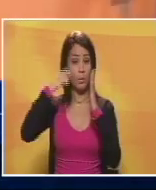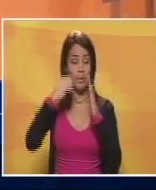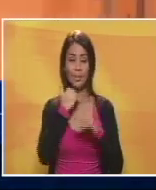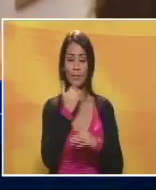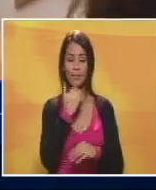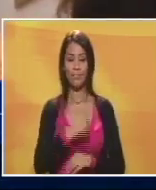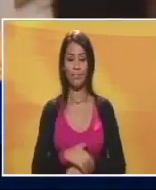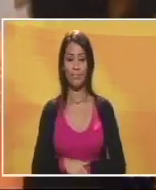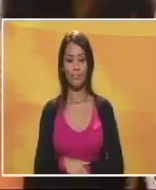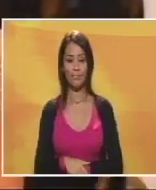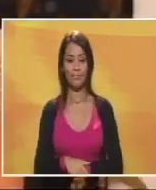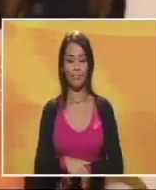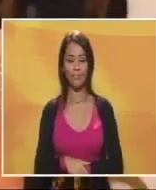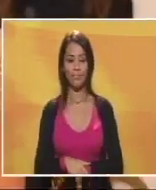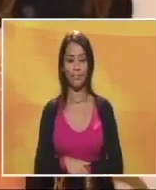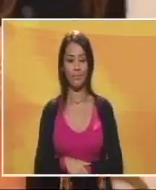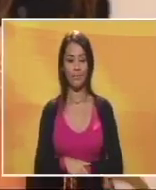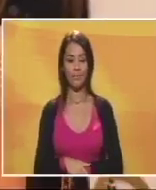animada, Smallfoot.